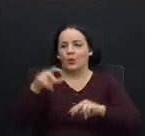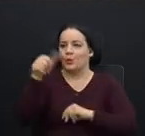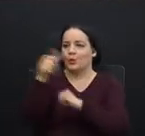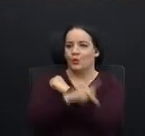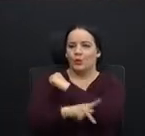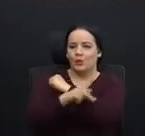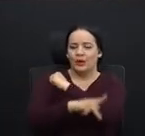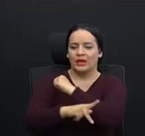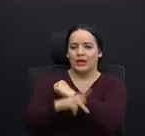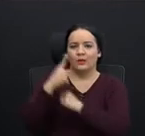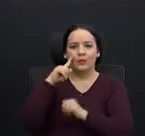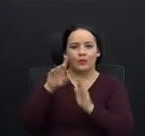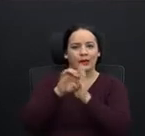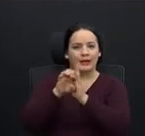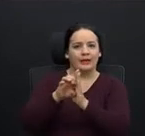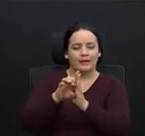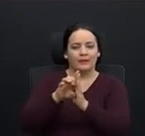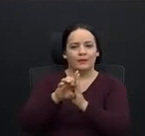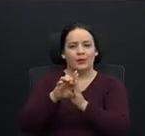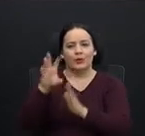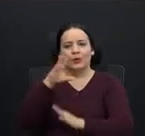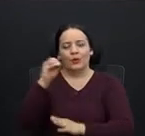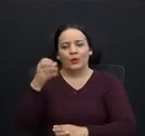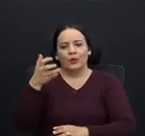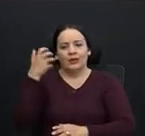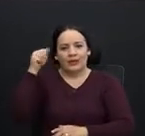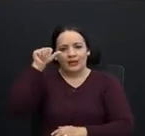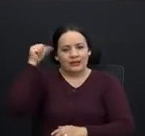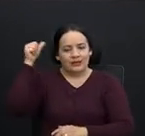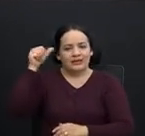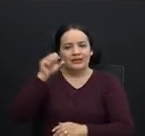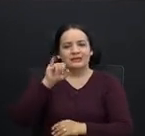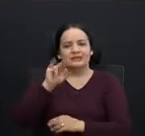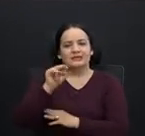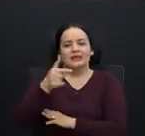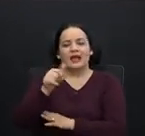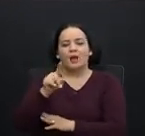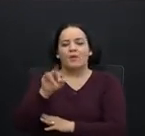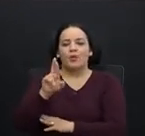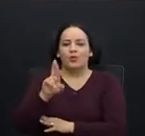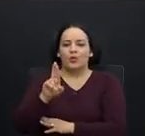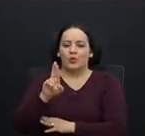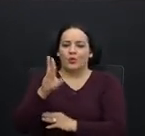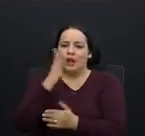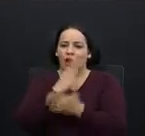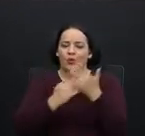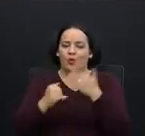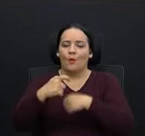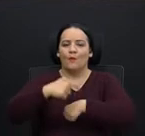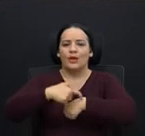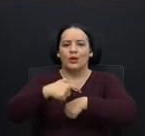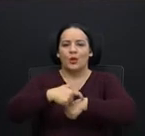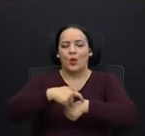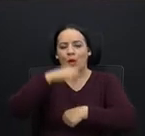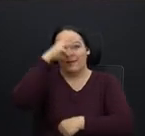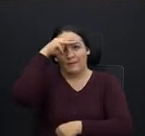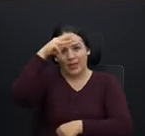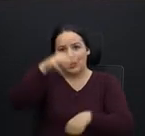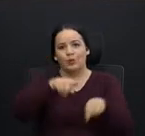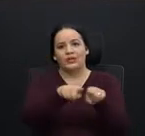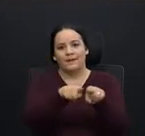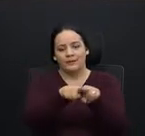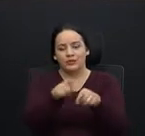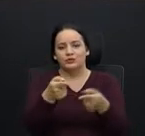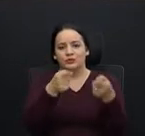ejemplo, los tigres asiáticos, Singapur, incluso en algún periodo de México, con la